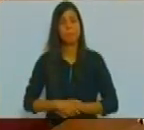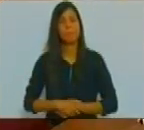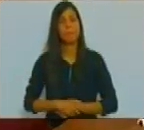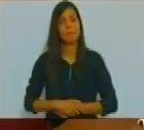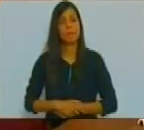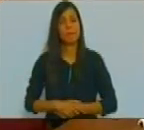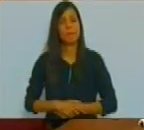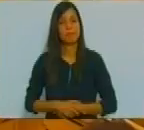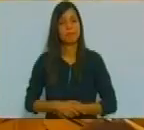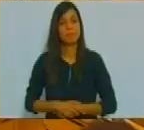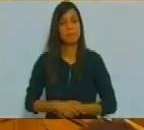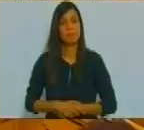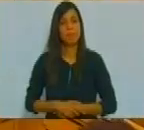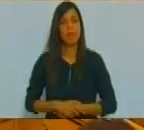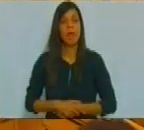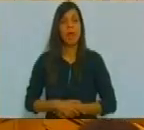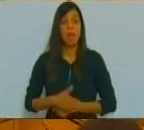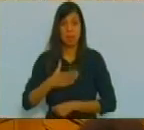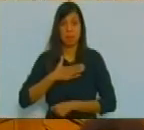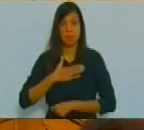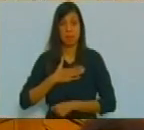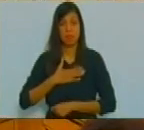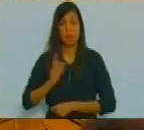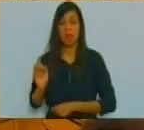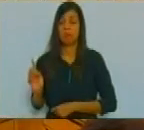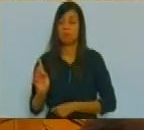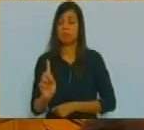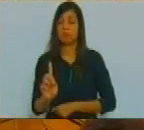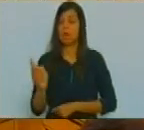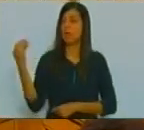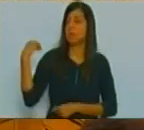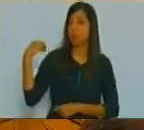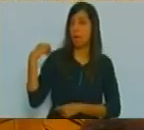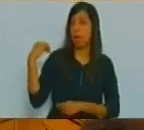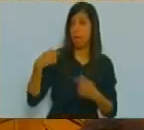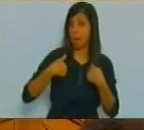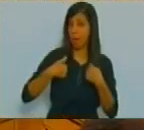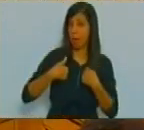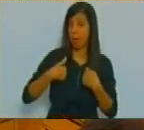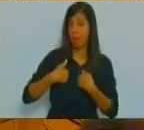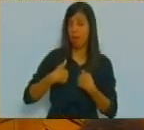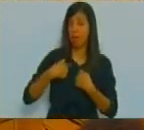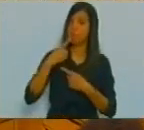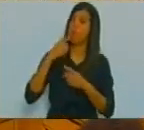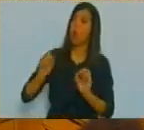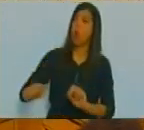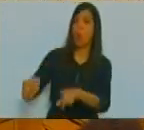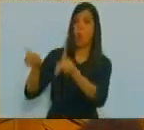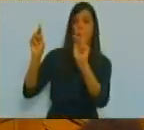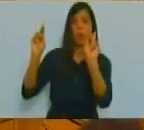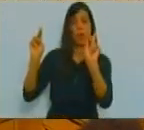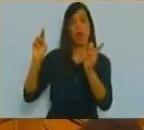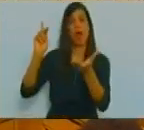hacerlo desde acá porque desde el momento que me dijeron que tenía la oportunidad de dirigirme al país ya la